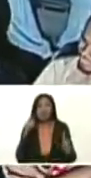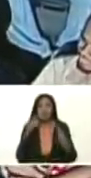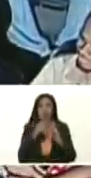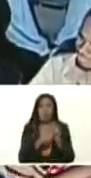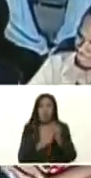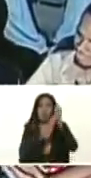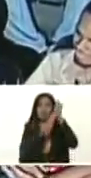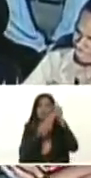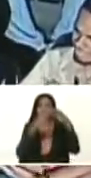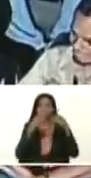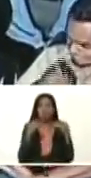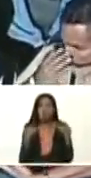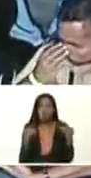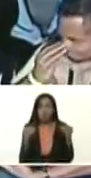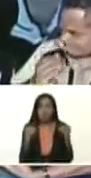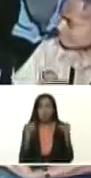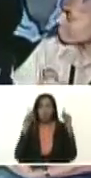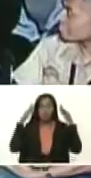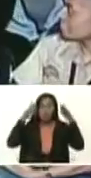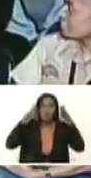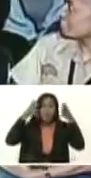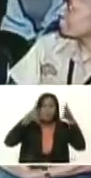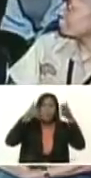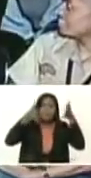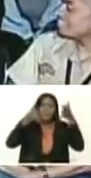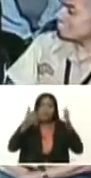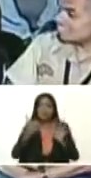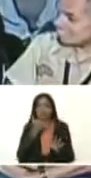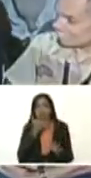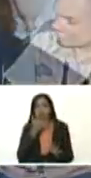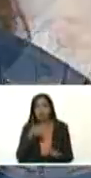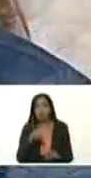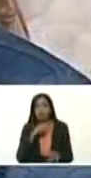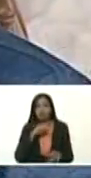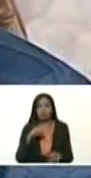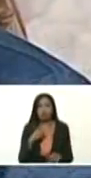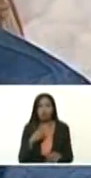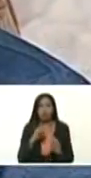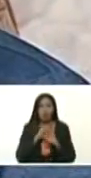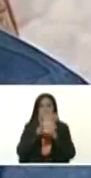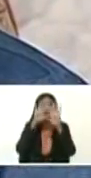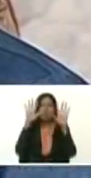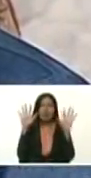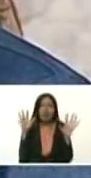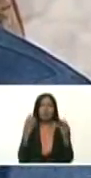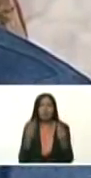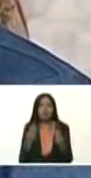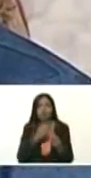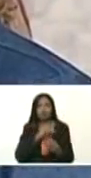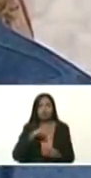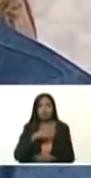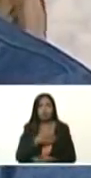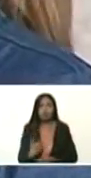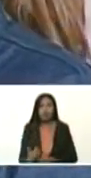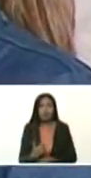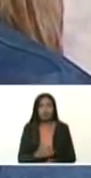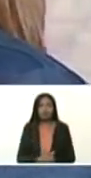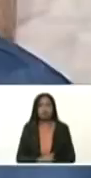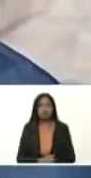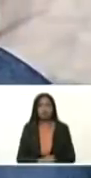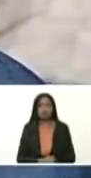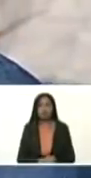CPT, empapándonos de todo eso. No fueron errores, ahora vamos, estamos preclaro y clarísimo en lo que queremos, presidente. Así